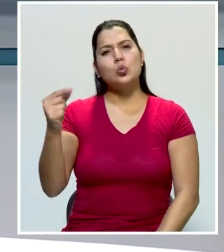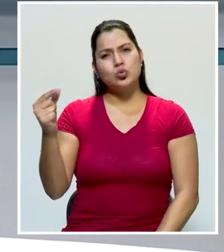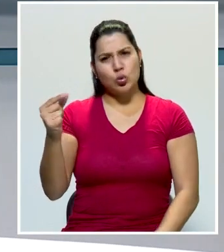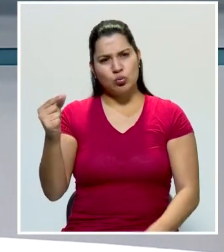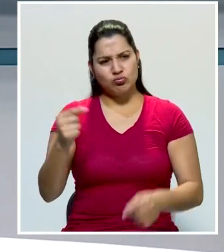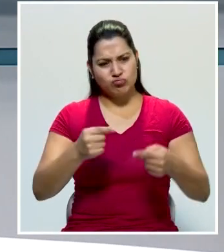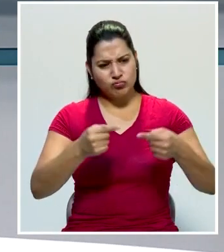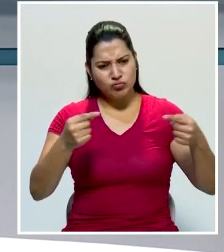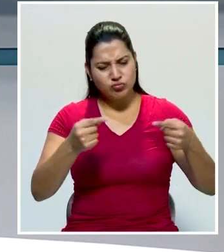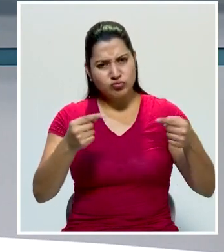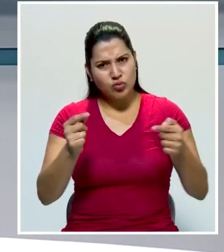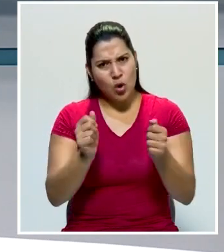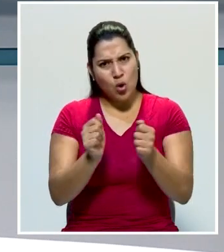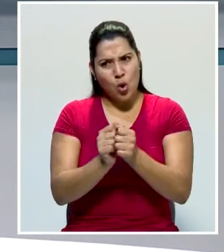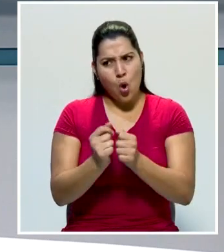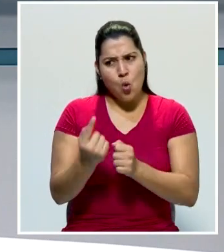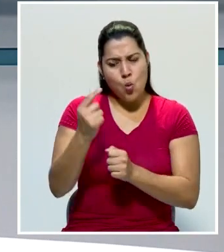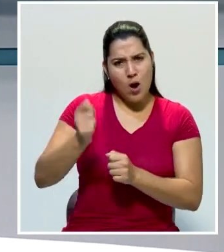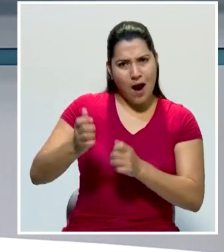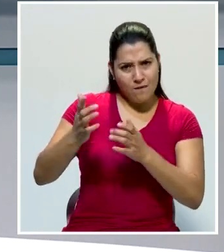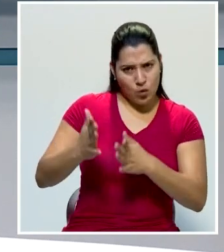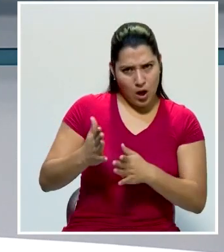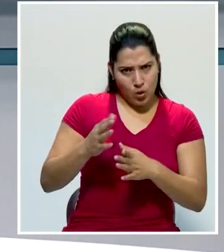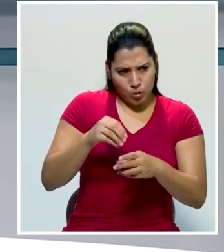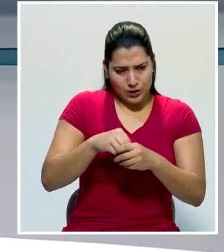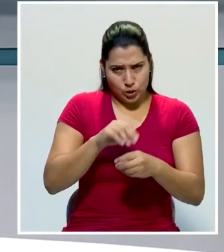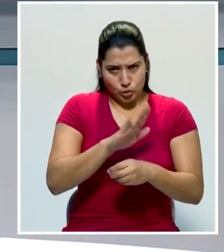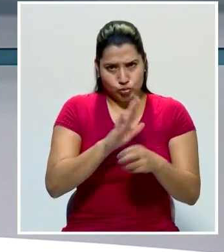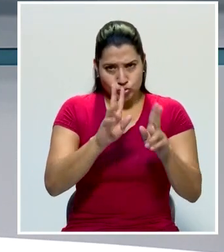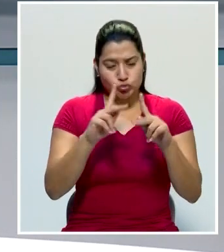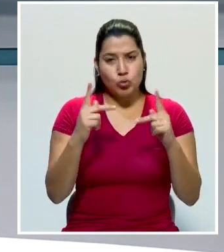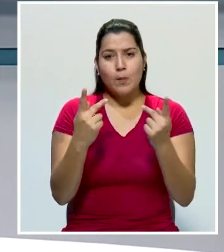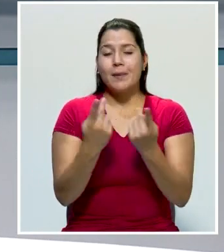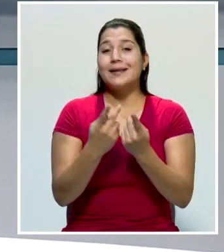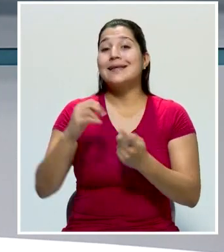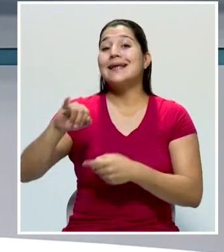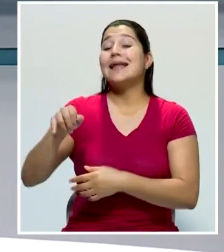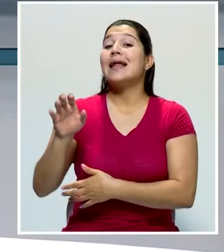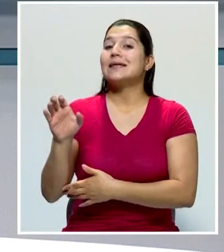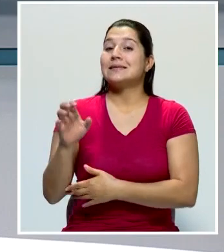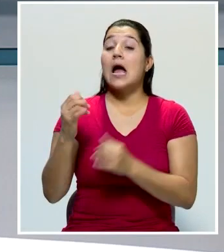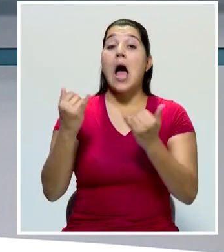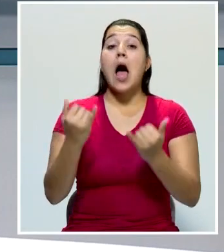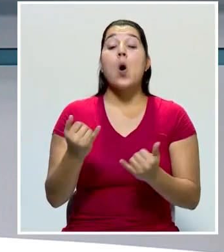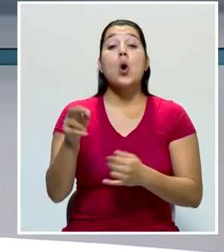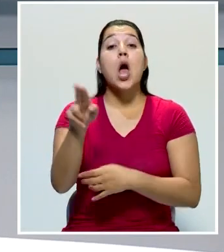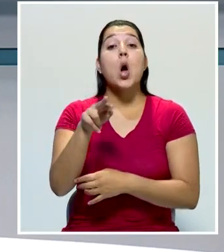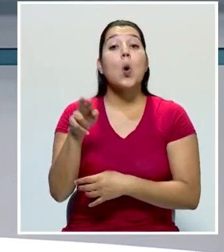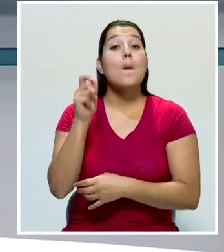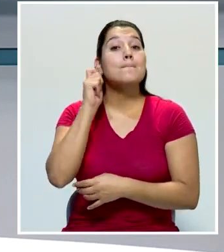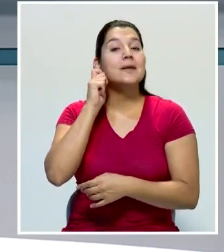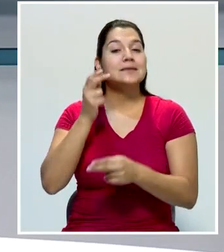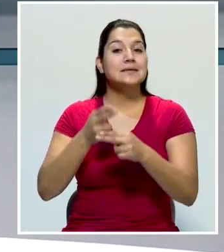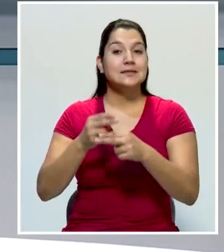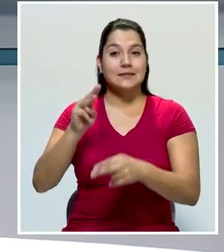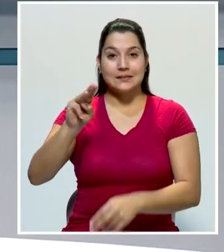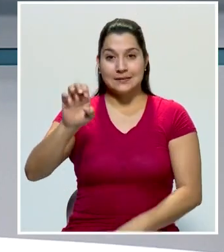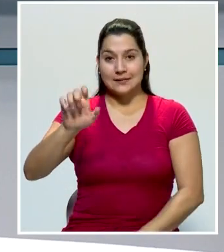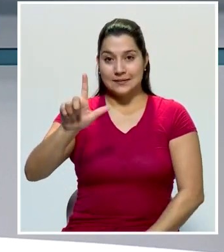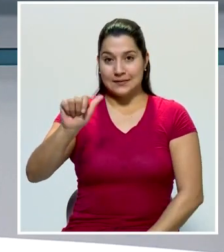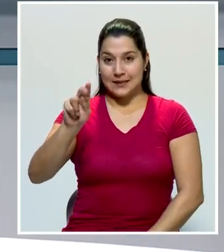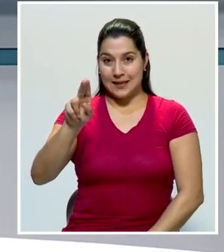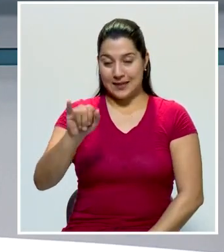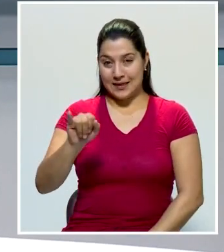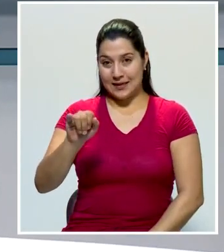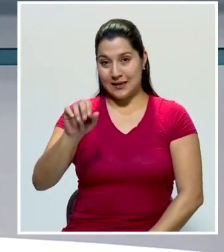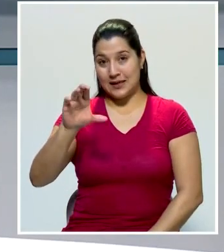propia fracción legislativa, Giancarlo Casasola. Nuestra compañera Melanie Corrales está en la Asamblea Legislativa y nos